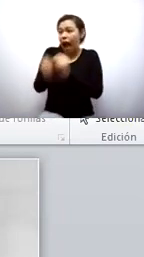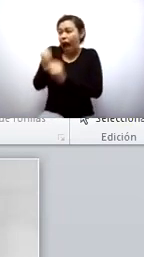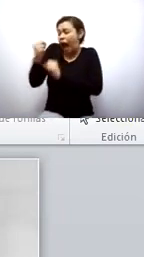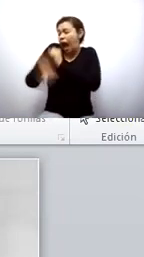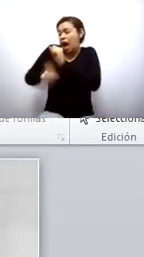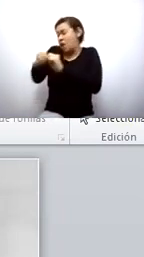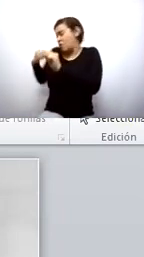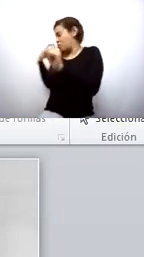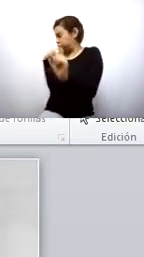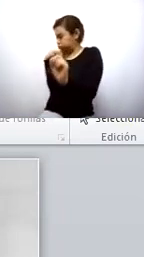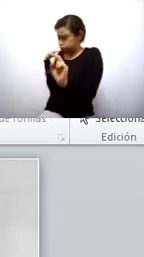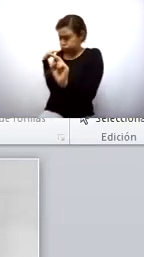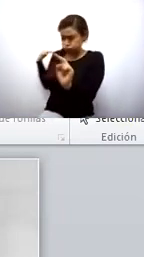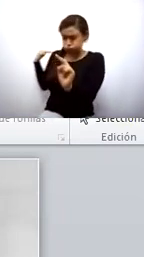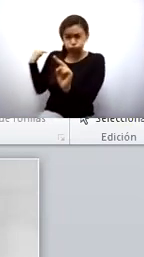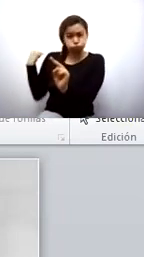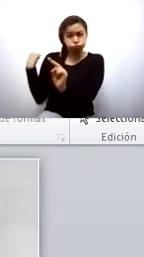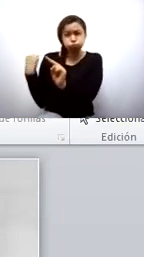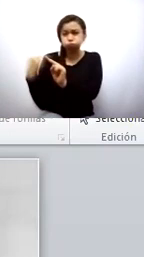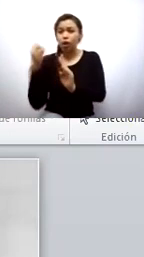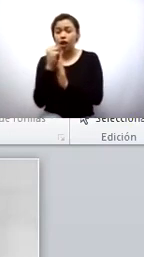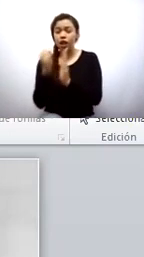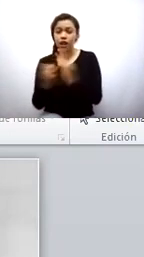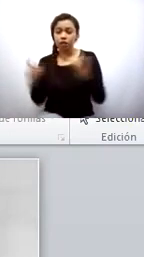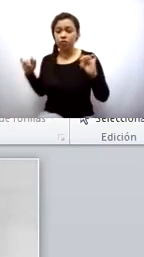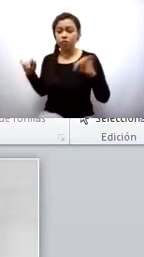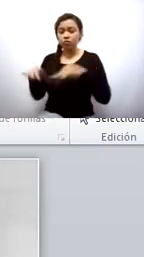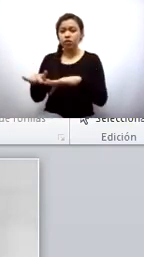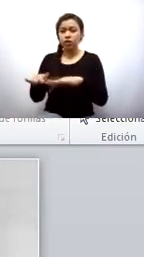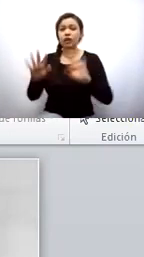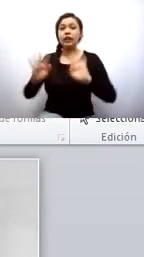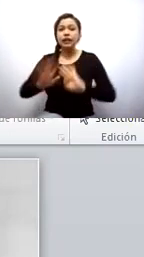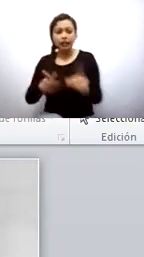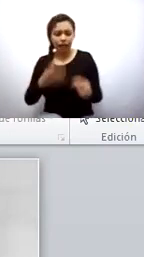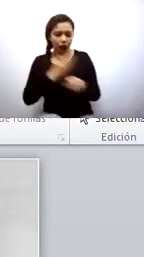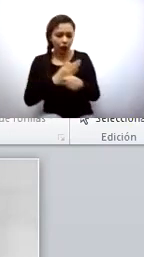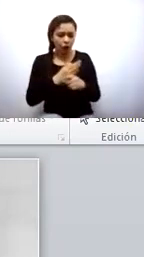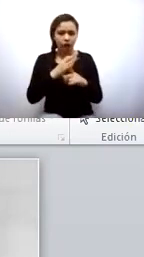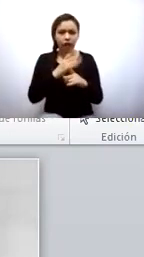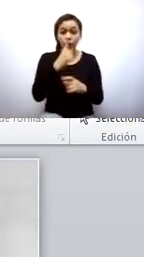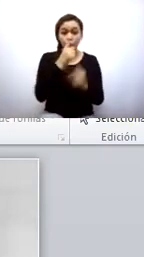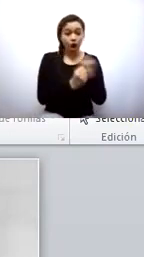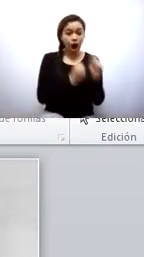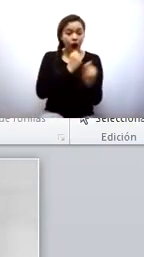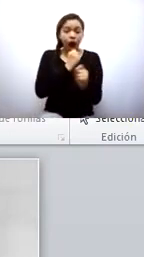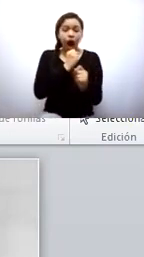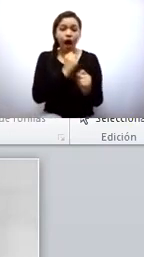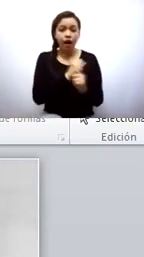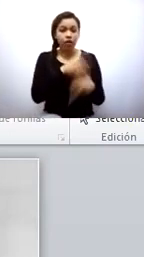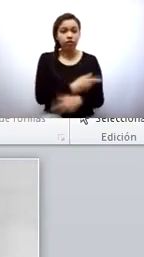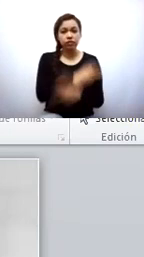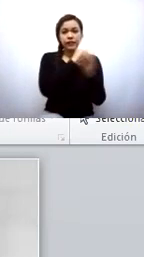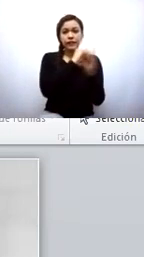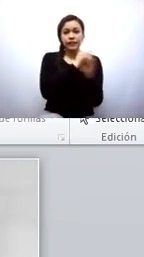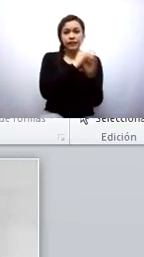de un sistema presencial. Tenemos ya la incursión en el terreno de lo digital o virtual de un año. De cara a un nuevo